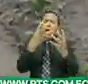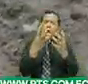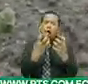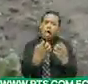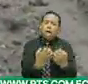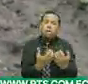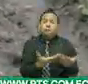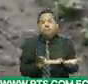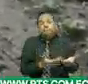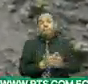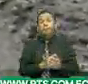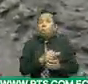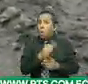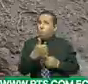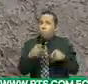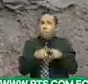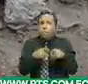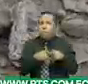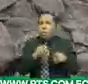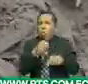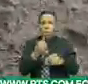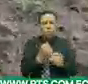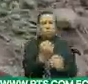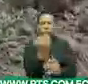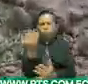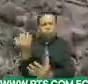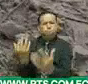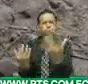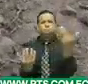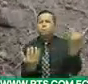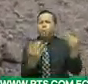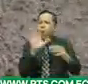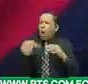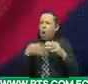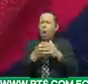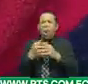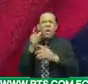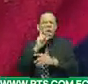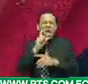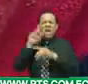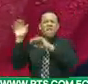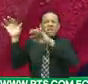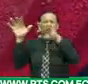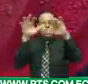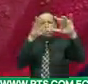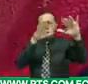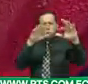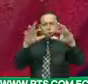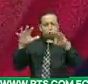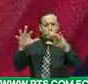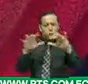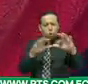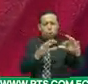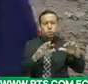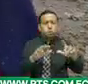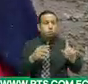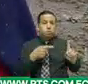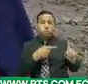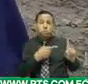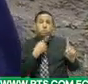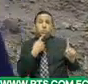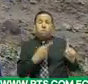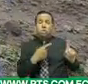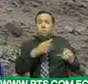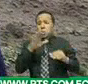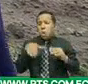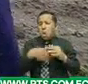con otras plantaciones. Todo estaba cubierto con polvo volcánico. Doña Mercedes dice quedarse sin nada. Tenía que